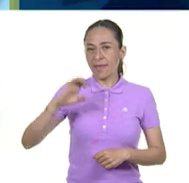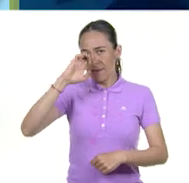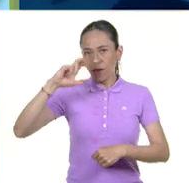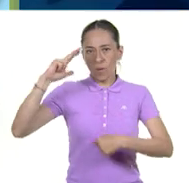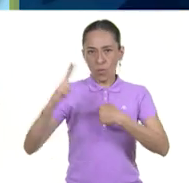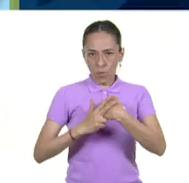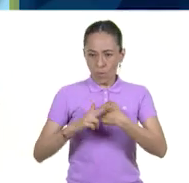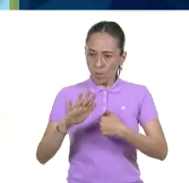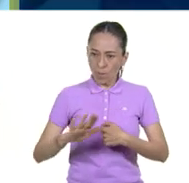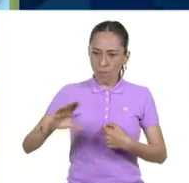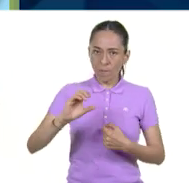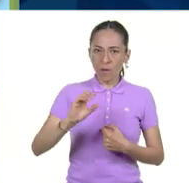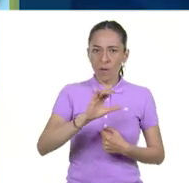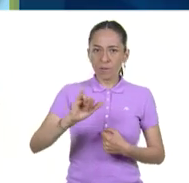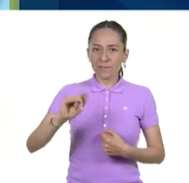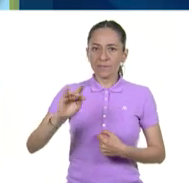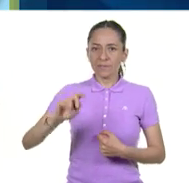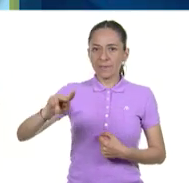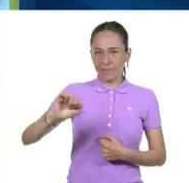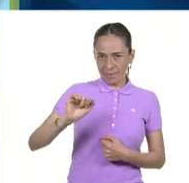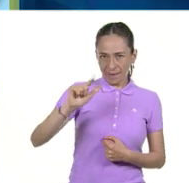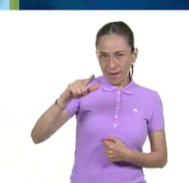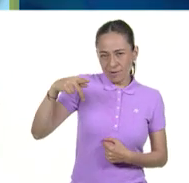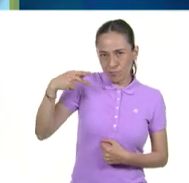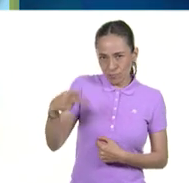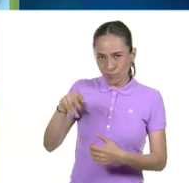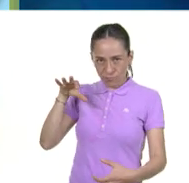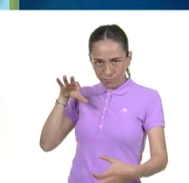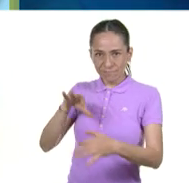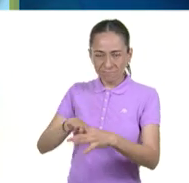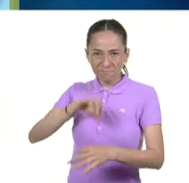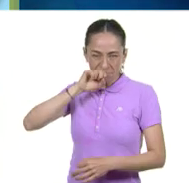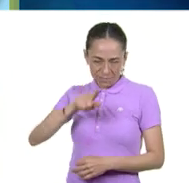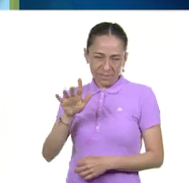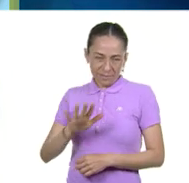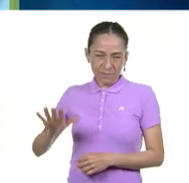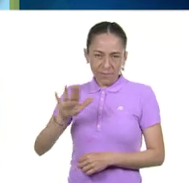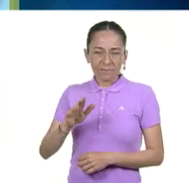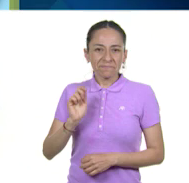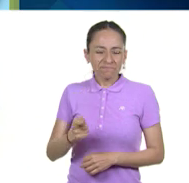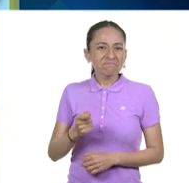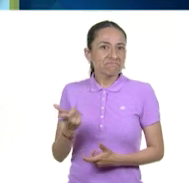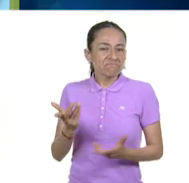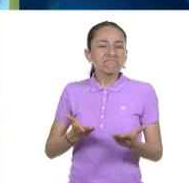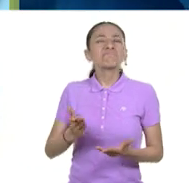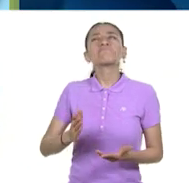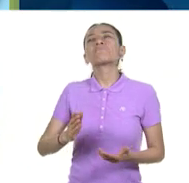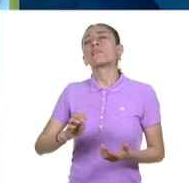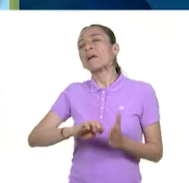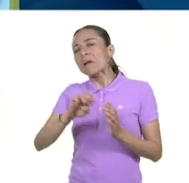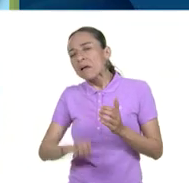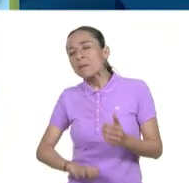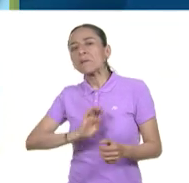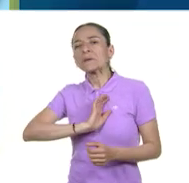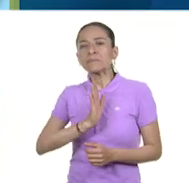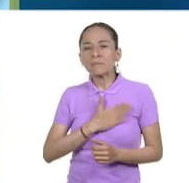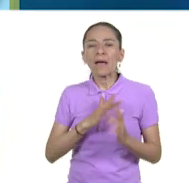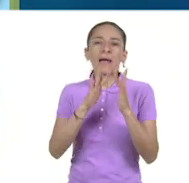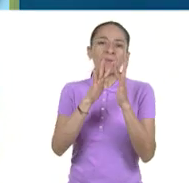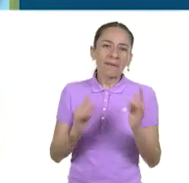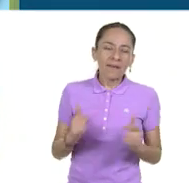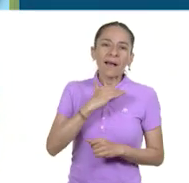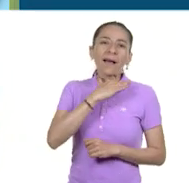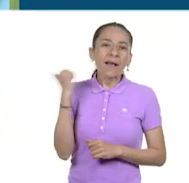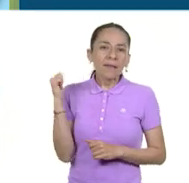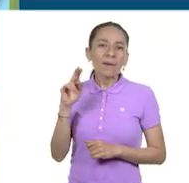Occidental, también es una región receptora de migrantes, en países como España, Francia, Alemania y Reino